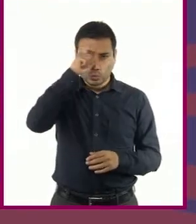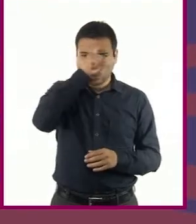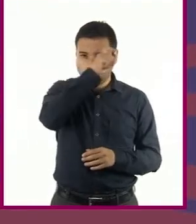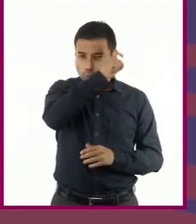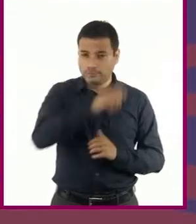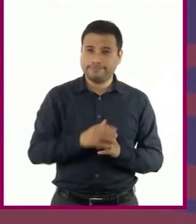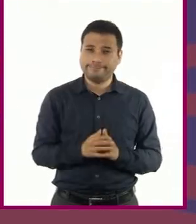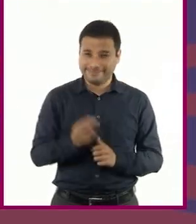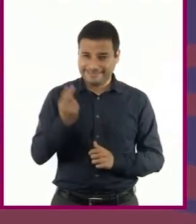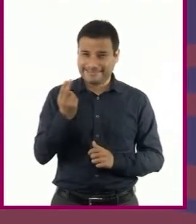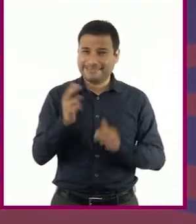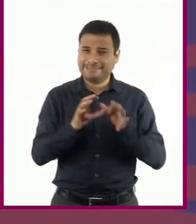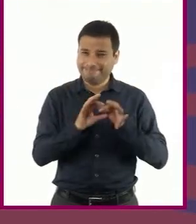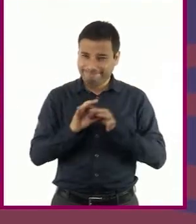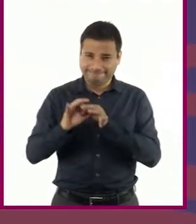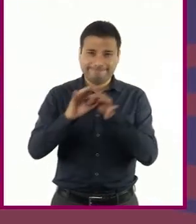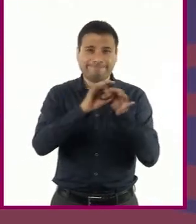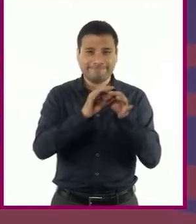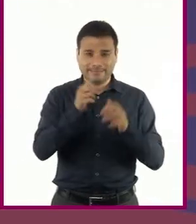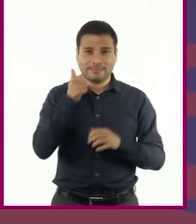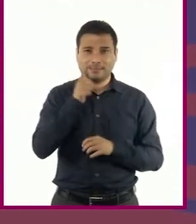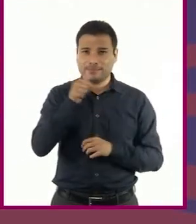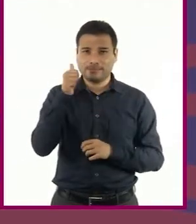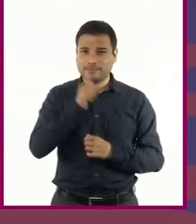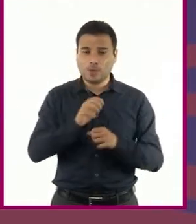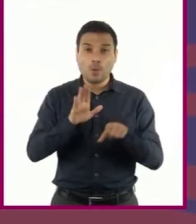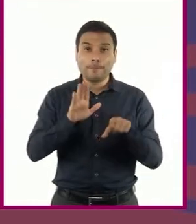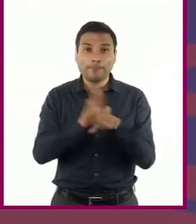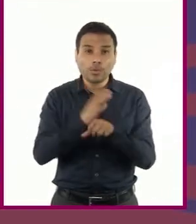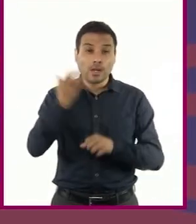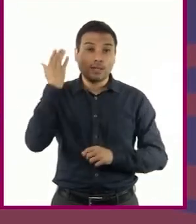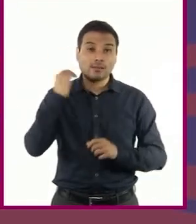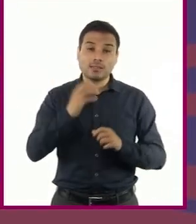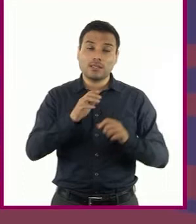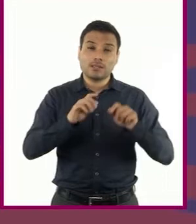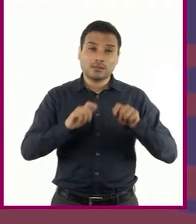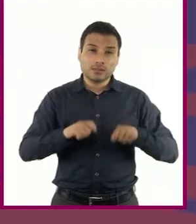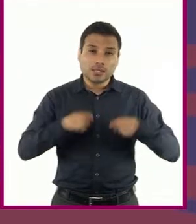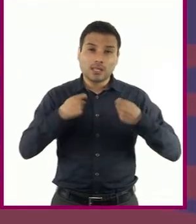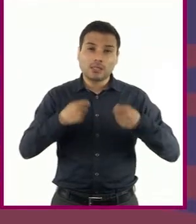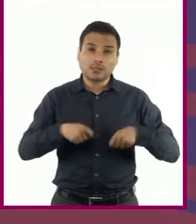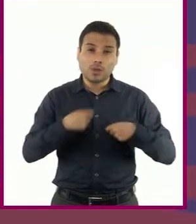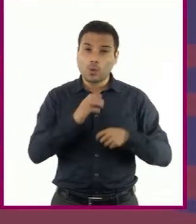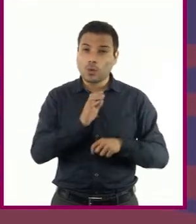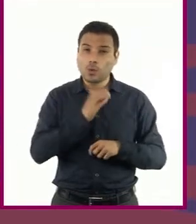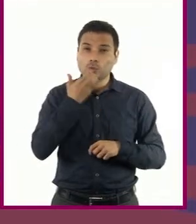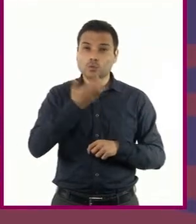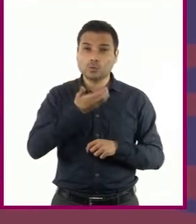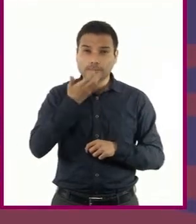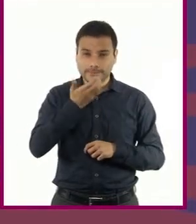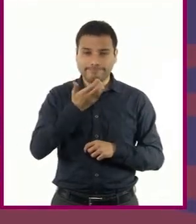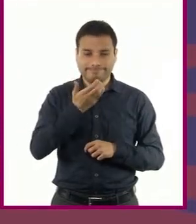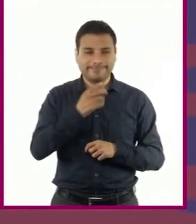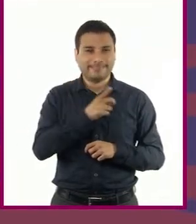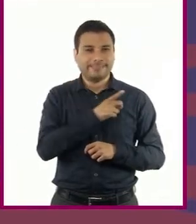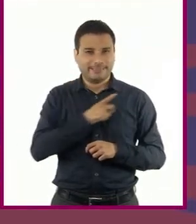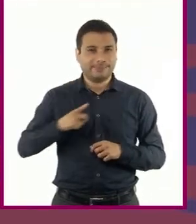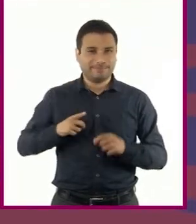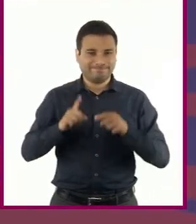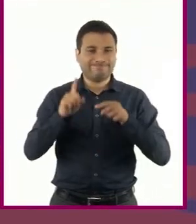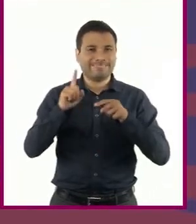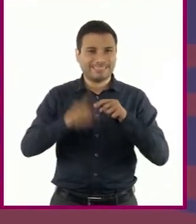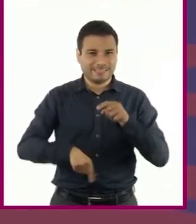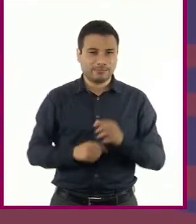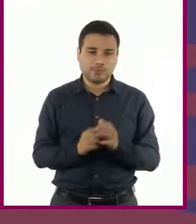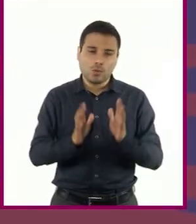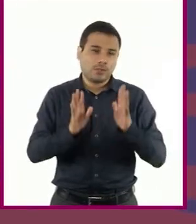de las democracias modernas, pues supone dejar atrás tradiciones y actitudes no solo autoritarias, sino combativas,